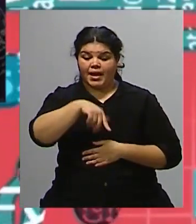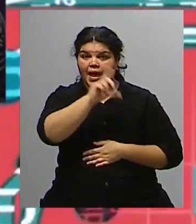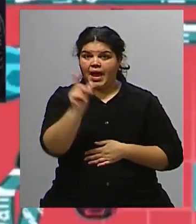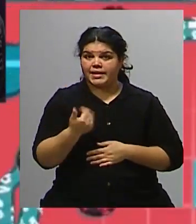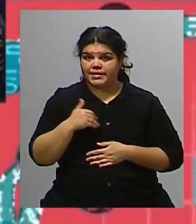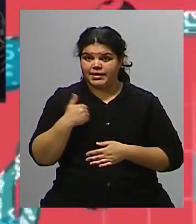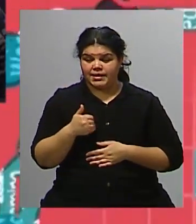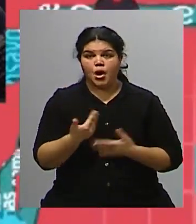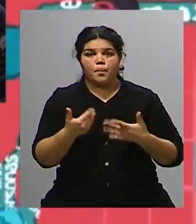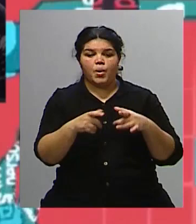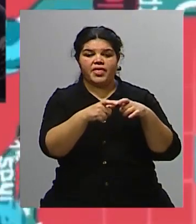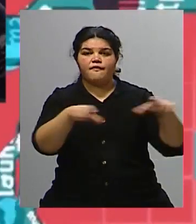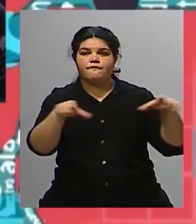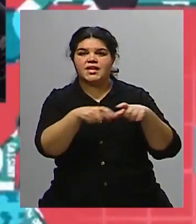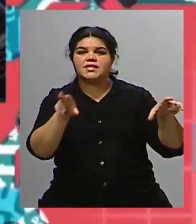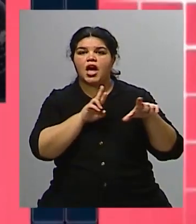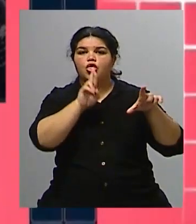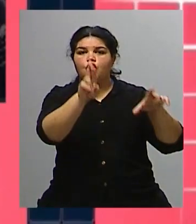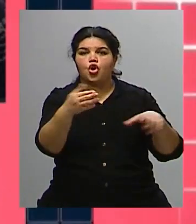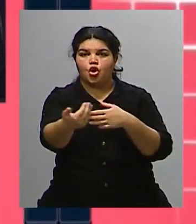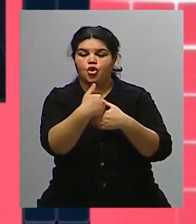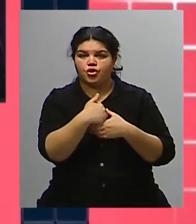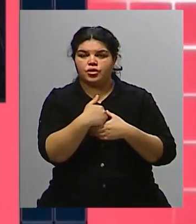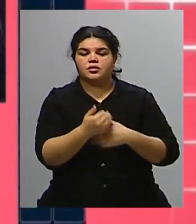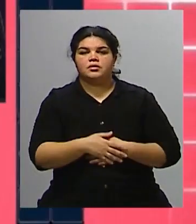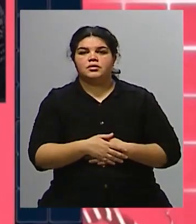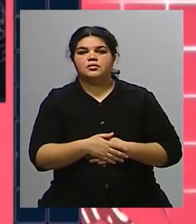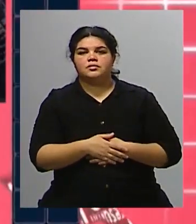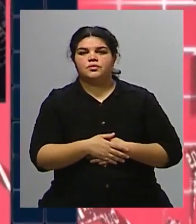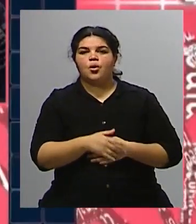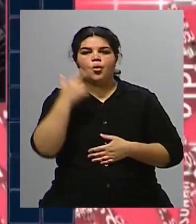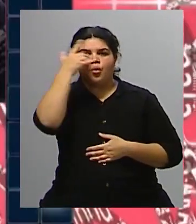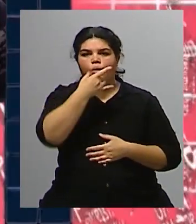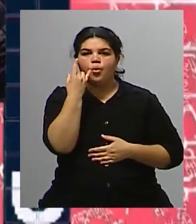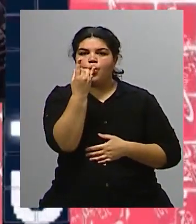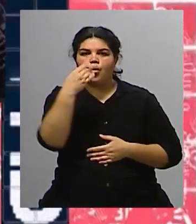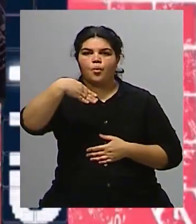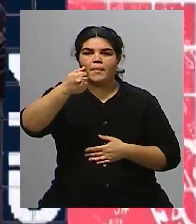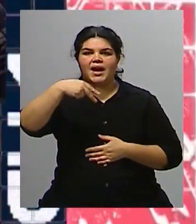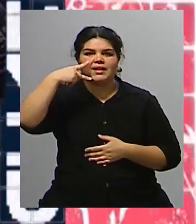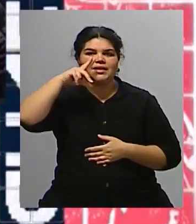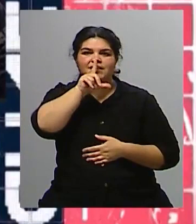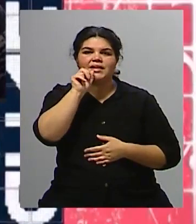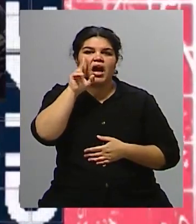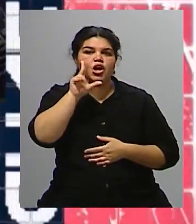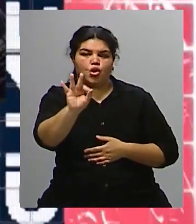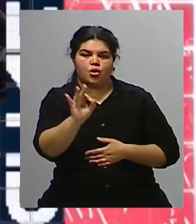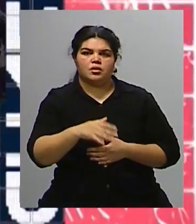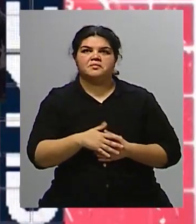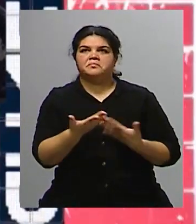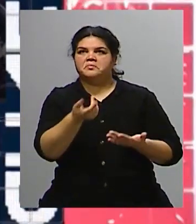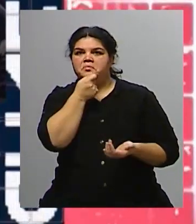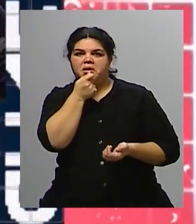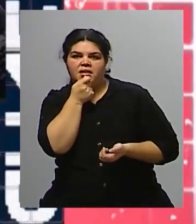visados humanitarios a personas que vienen de Centroamérica y el Caribe debido a cuestiones climáticas, ¿no? Personas que vienen, por ejemplo, no